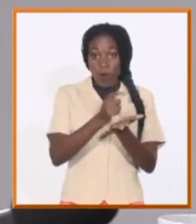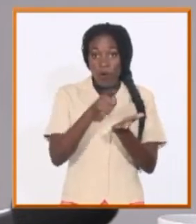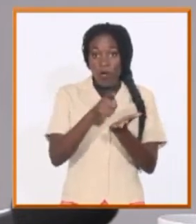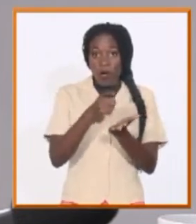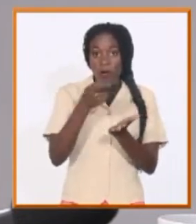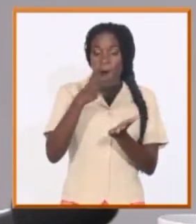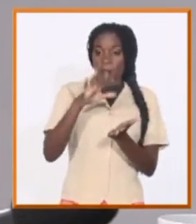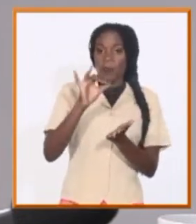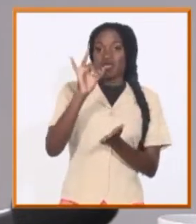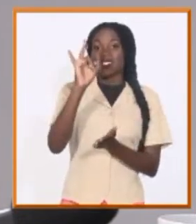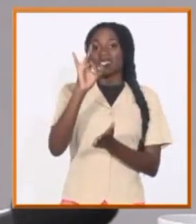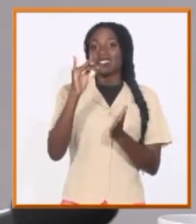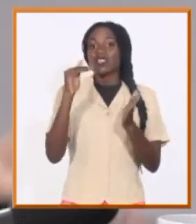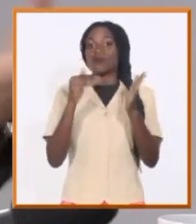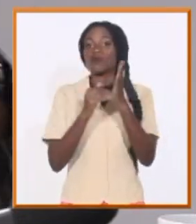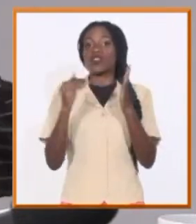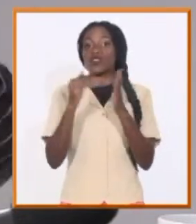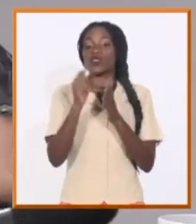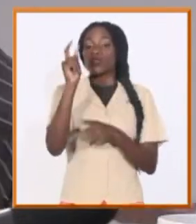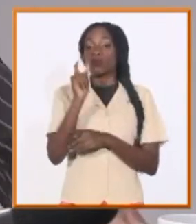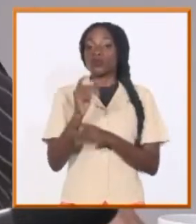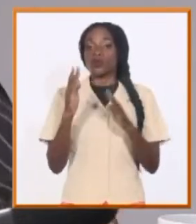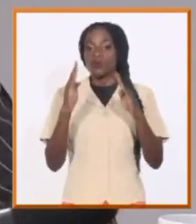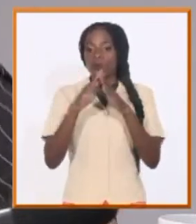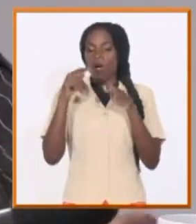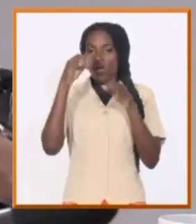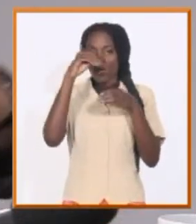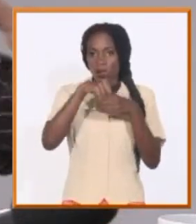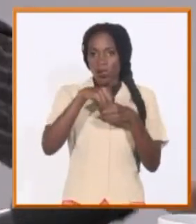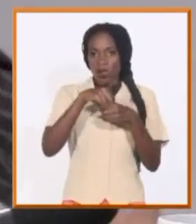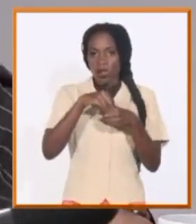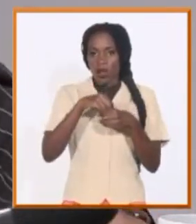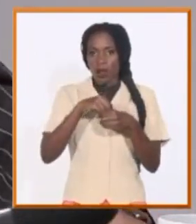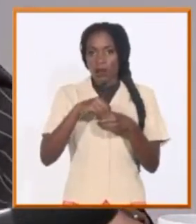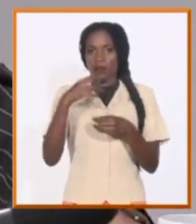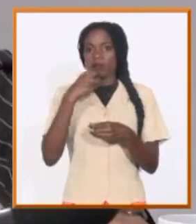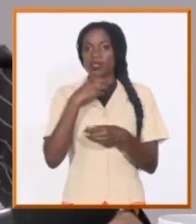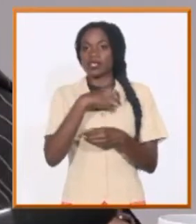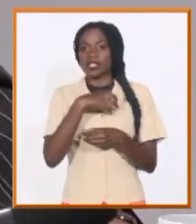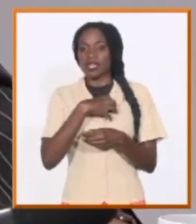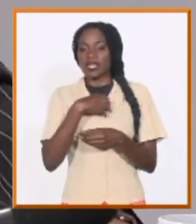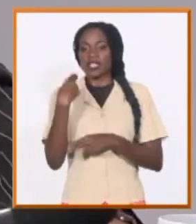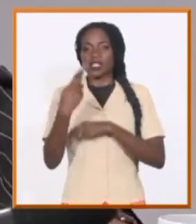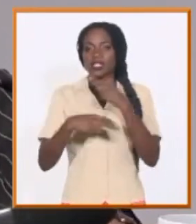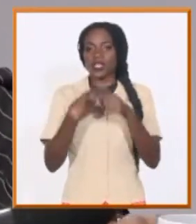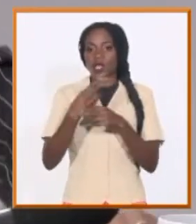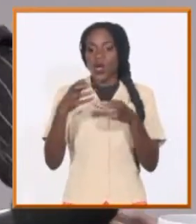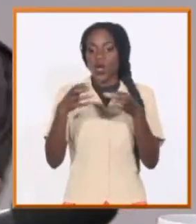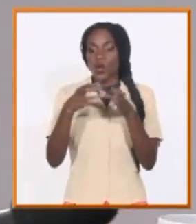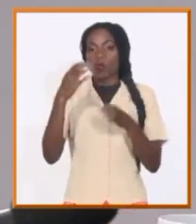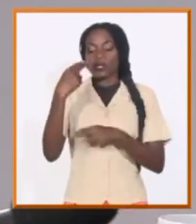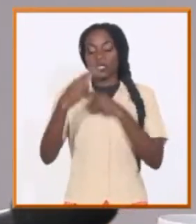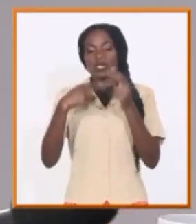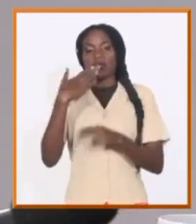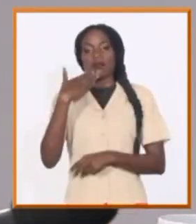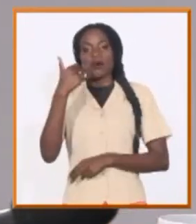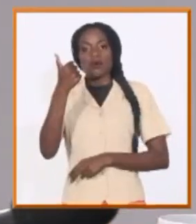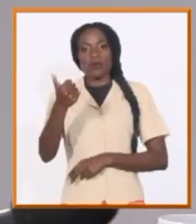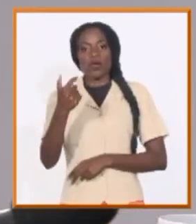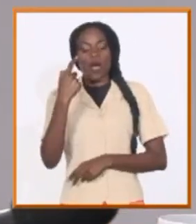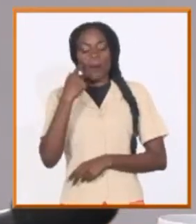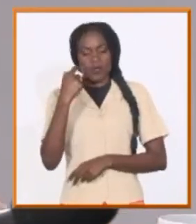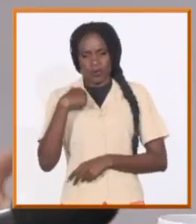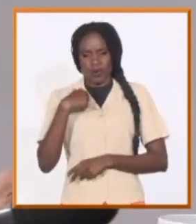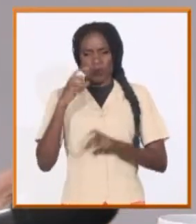alrededor de 7 millones de habitantes, y quiero decir que casi todos estaban imbricados en que salieran bien los Juegos. Me llamó muchísimo la